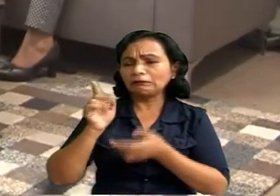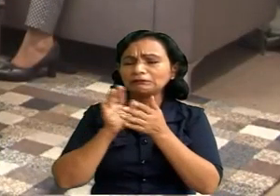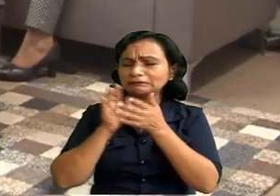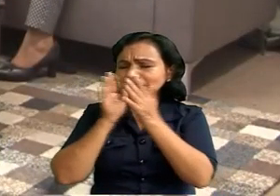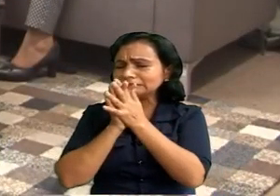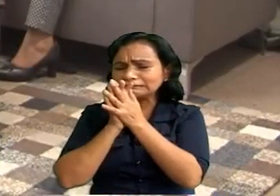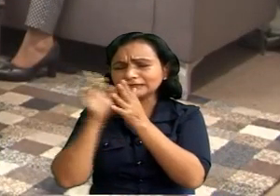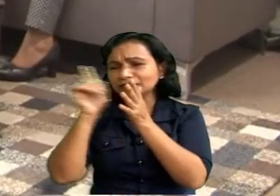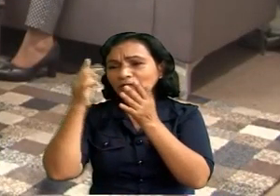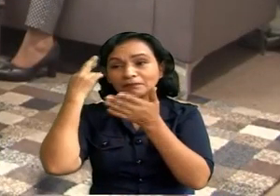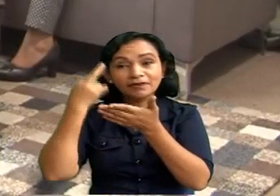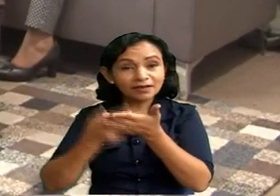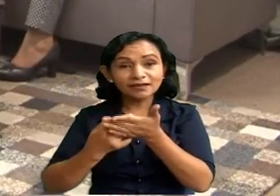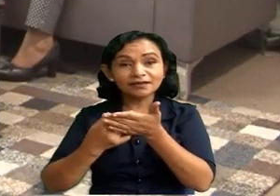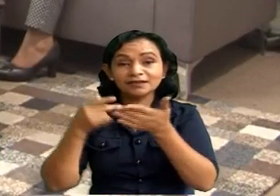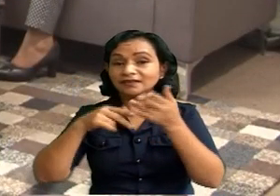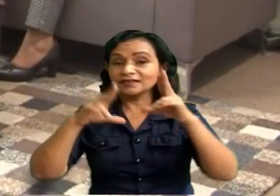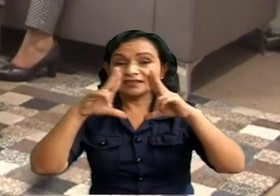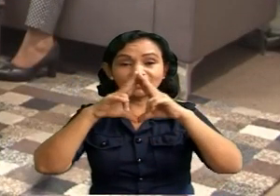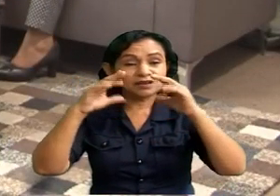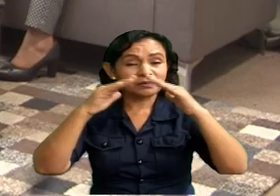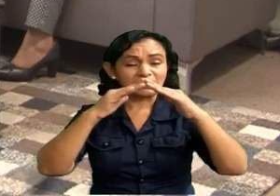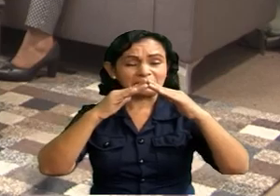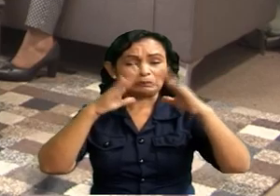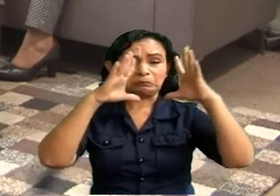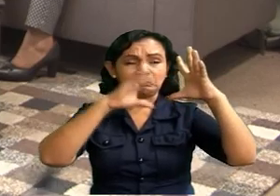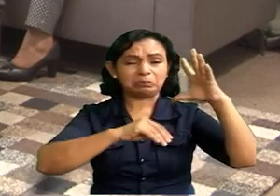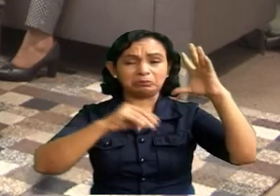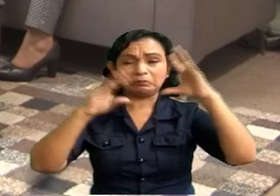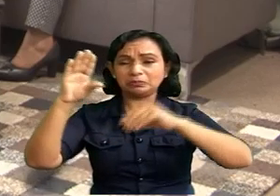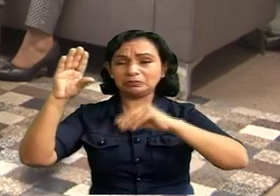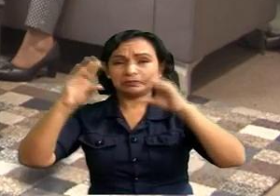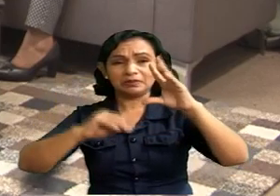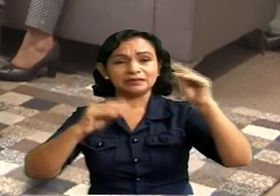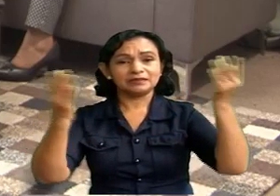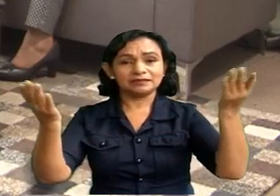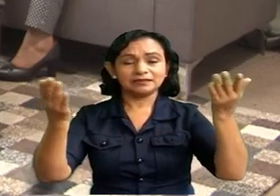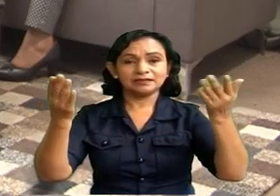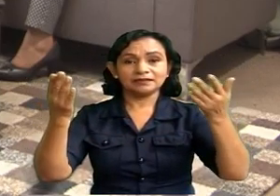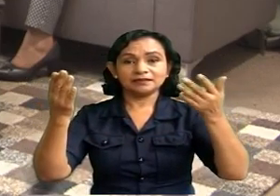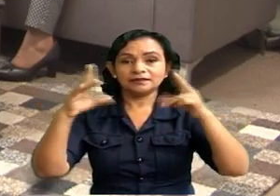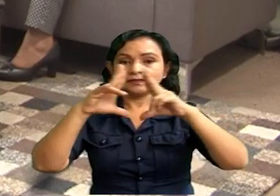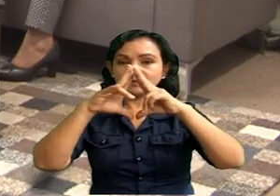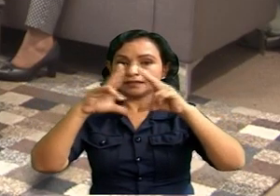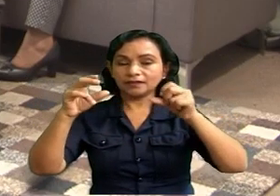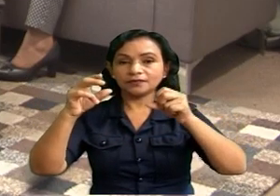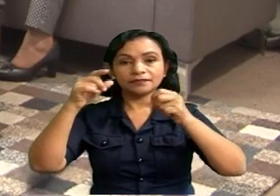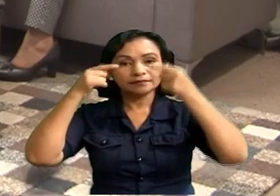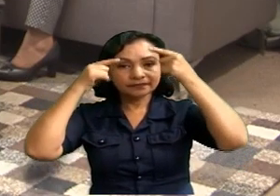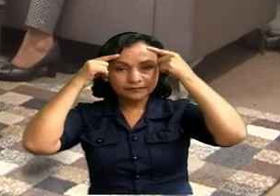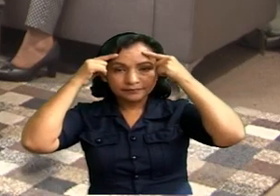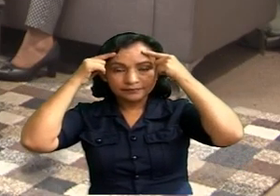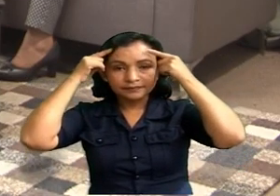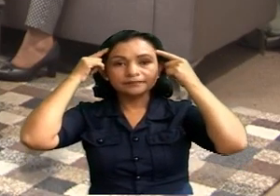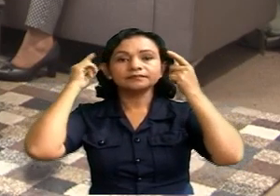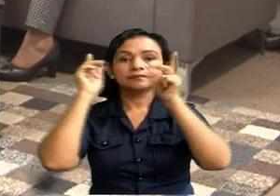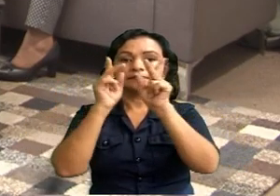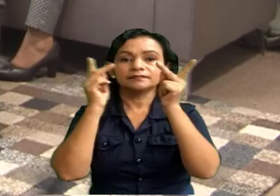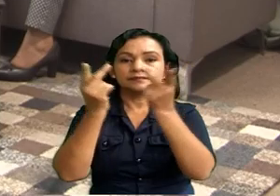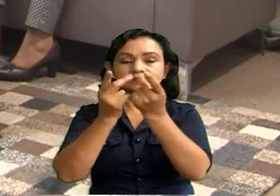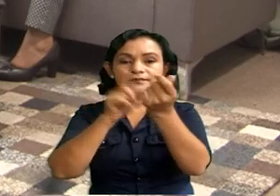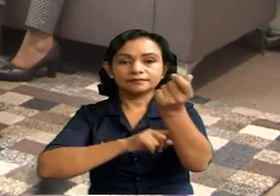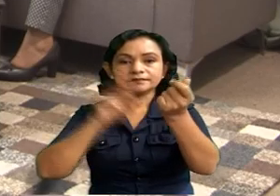olvidar. Estábamos a oscura. Entra Nicaragua al alba, viene Chávez con su ayuda de nuestro hermano pueblo de Venezuela